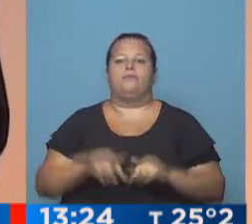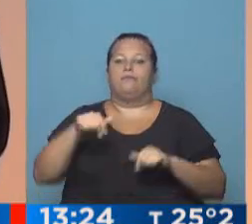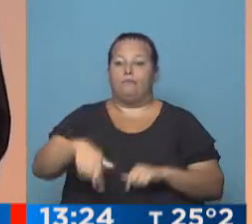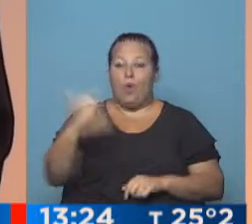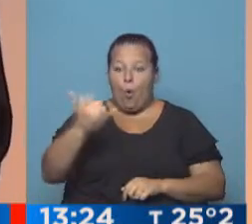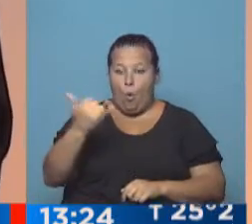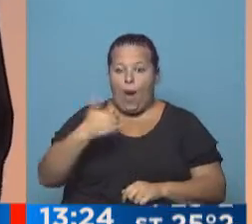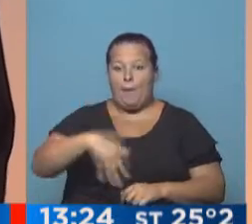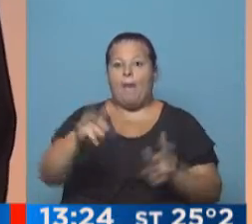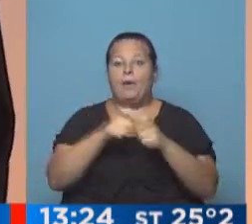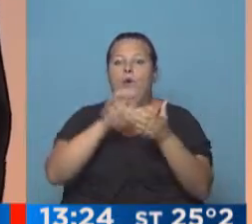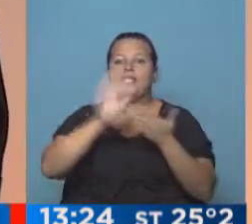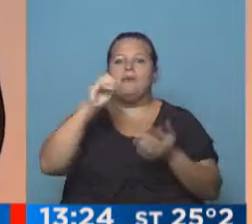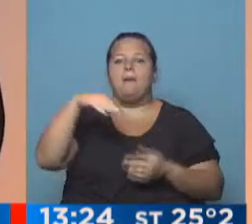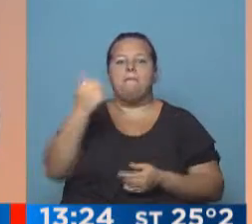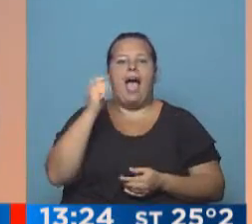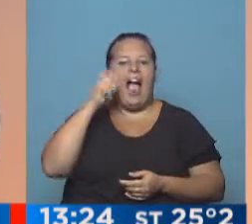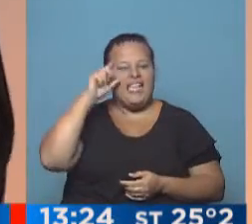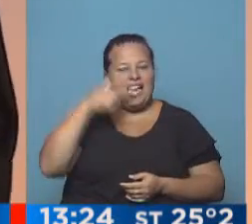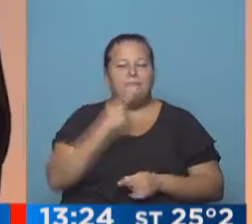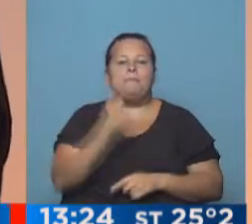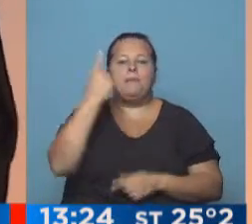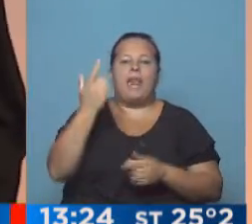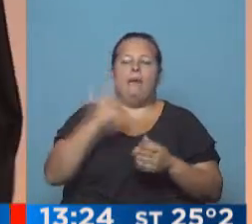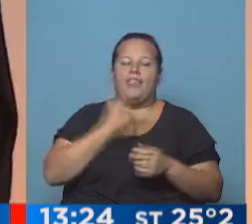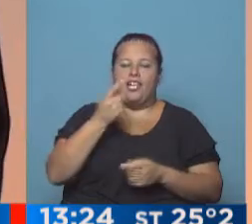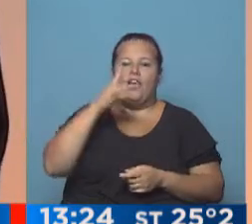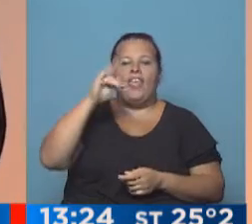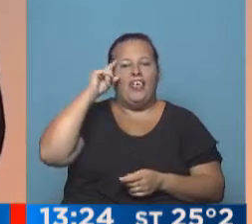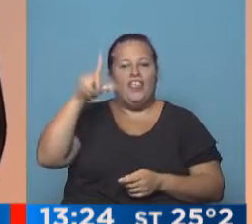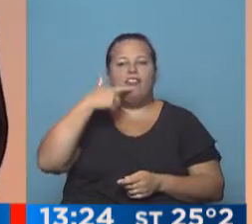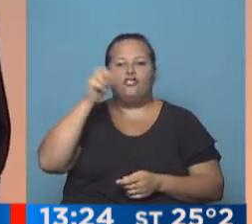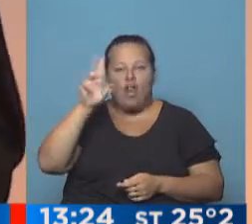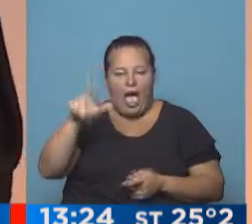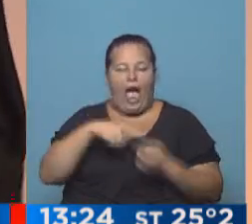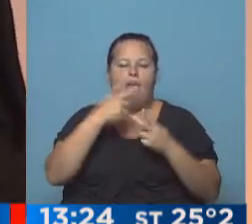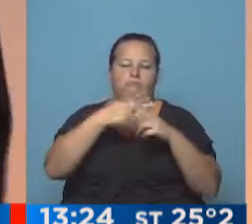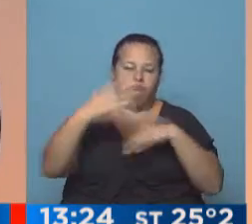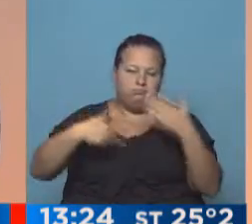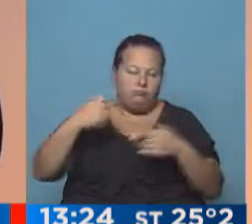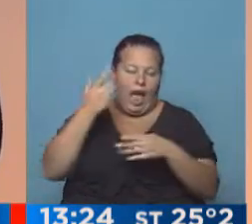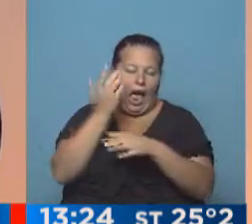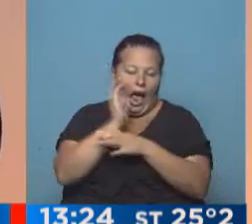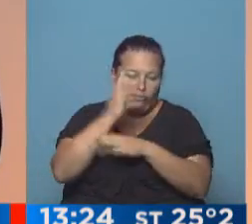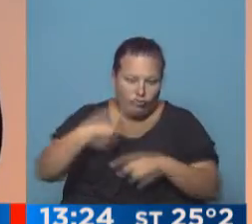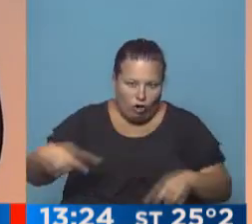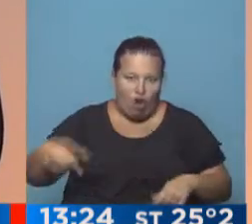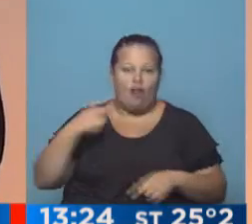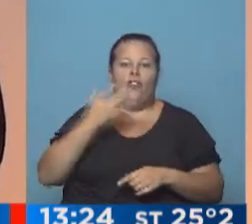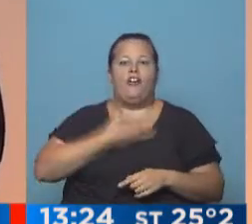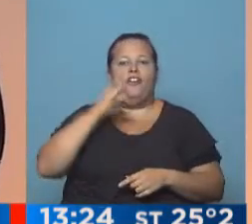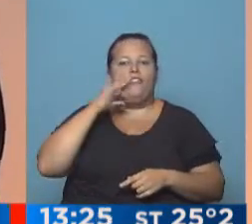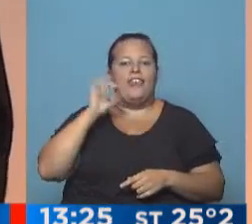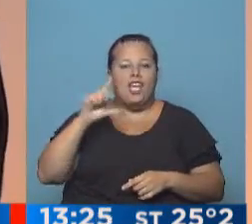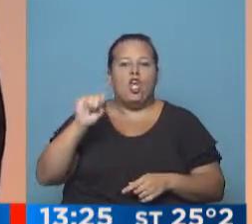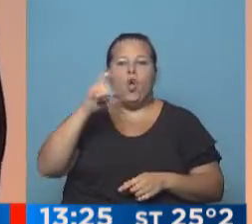Este jueves se estrena Magallanes, la ópera prima de Salvador del Solar, con Damián Alcázar y participación en el elenco de Federico Lupi,